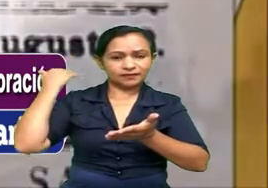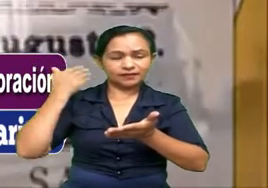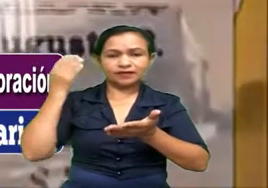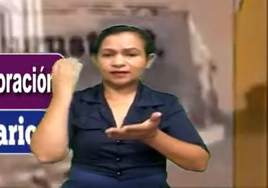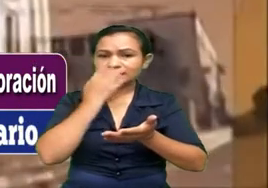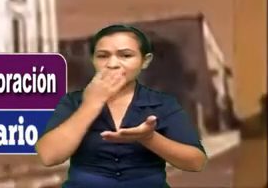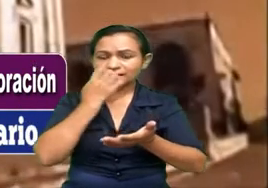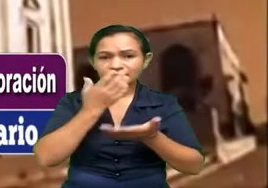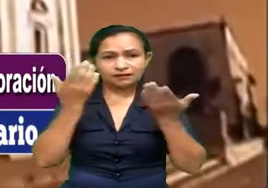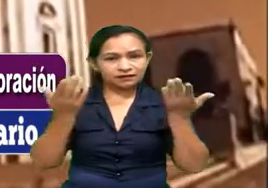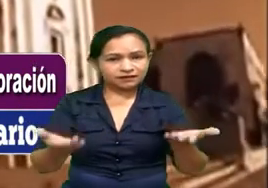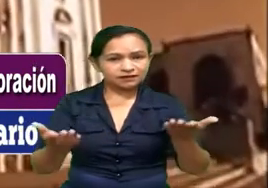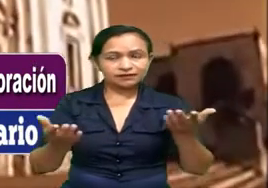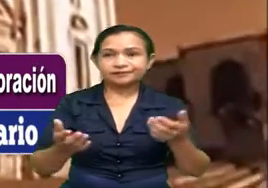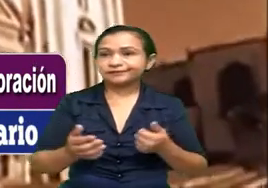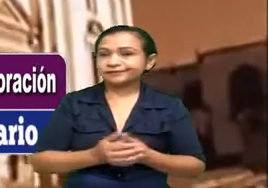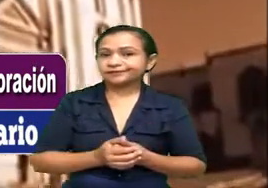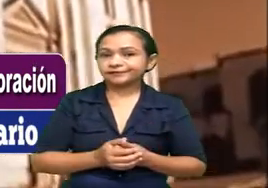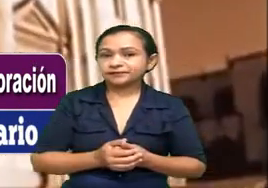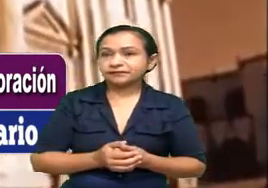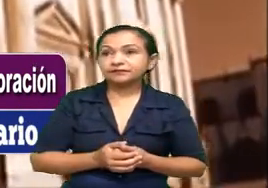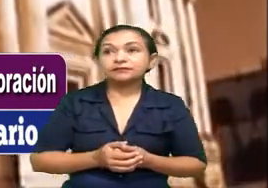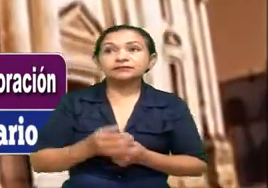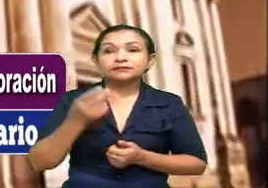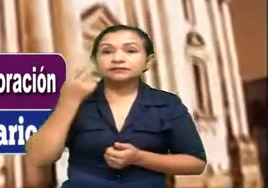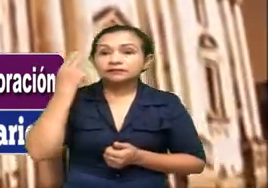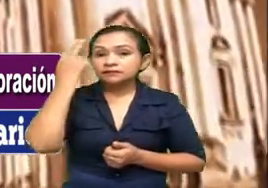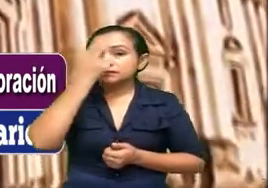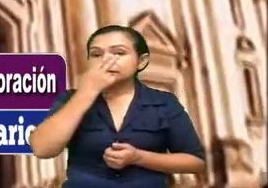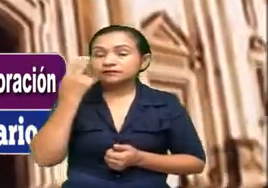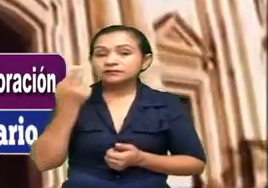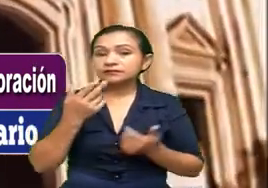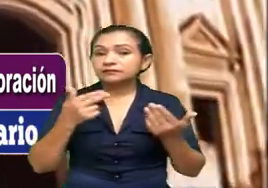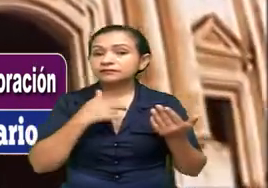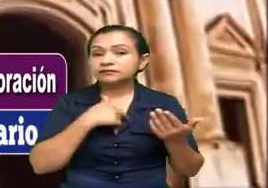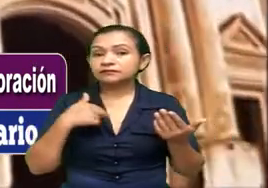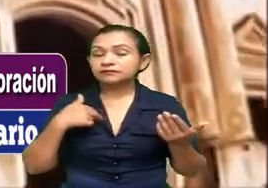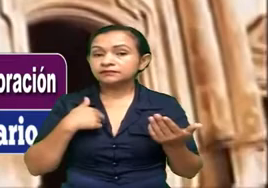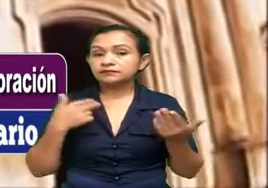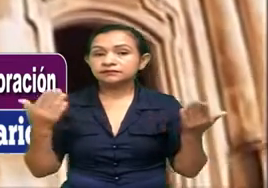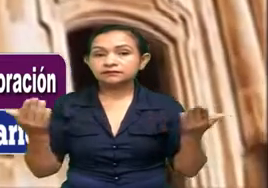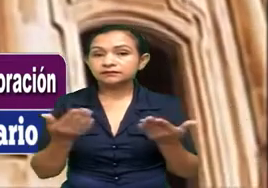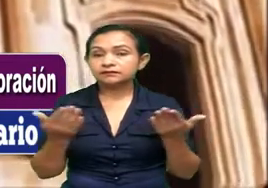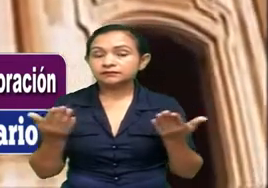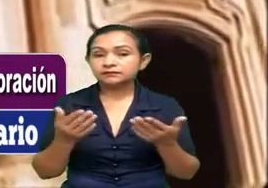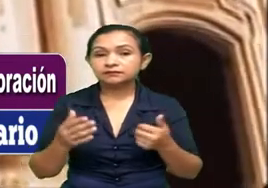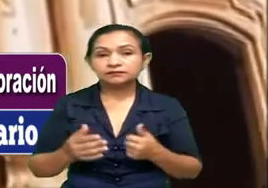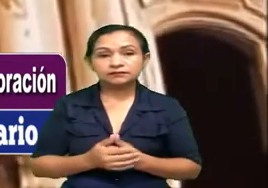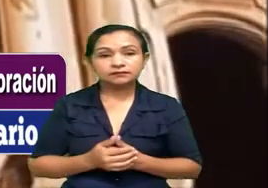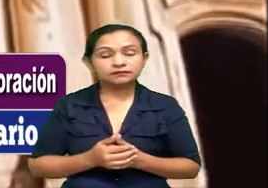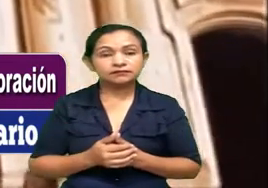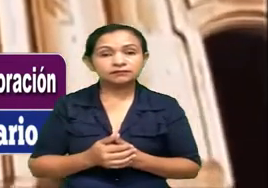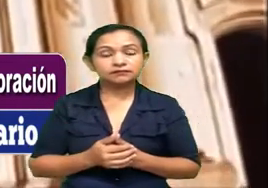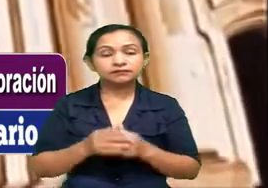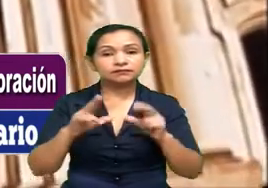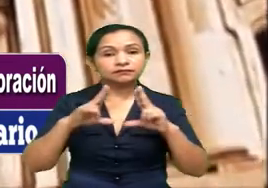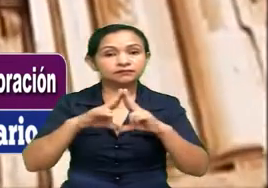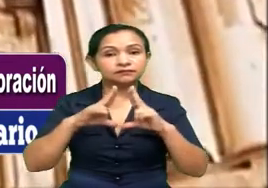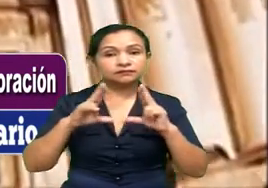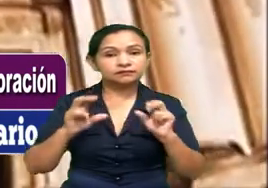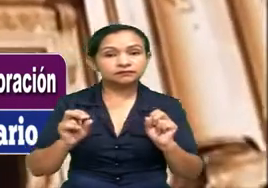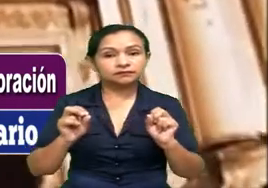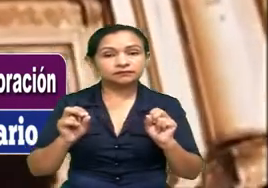Nicaragua. Entonces, el interés en realidad de Walker, como dice usted, no era únicamente apoderarse de Nicaragua, sino de